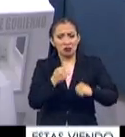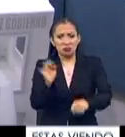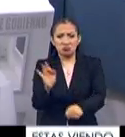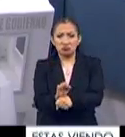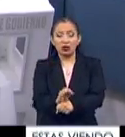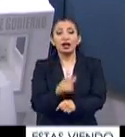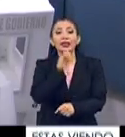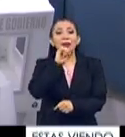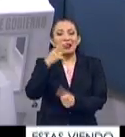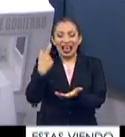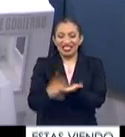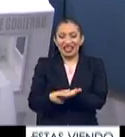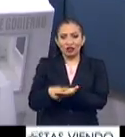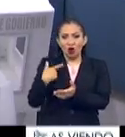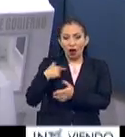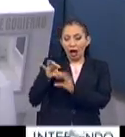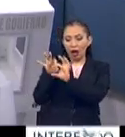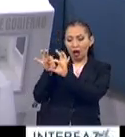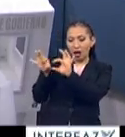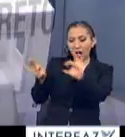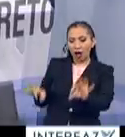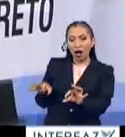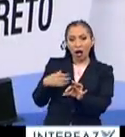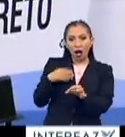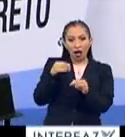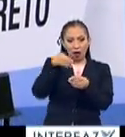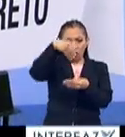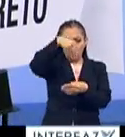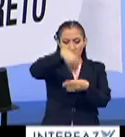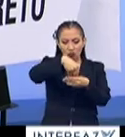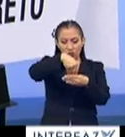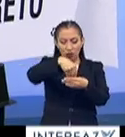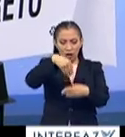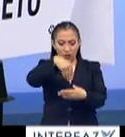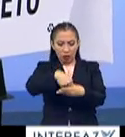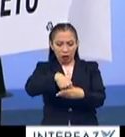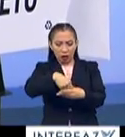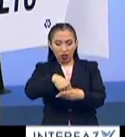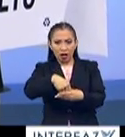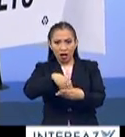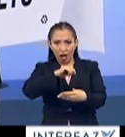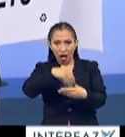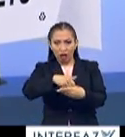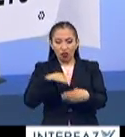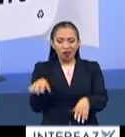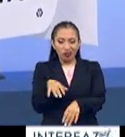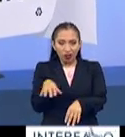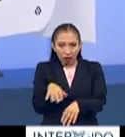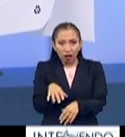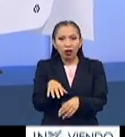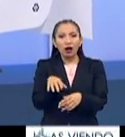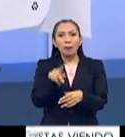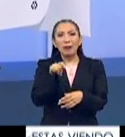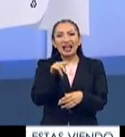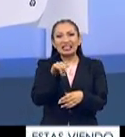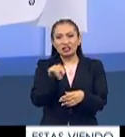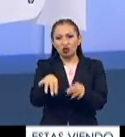también tiene un sujetador de la boleta electoral para aquellas personas que tienen un mal de Parkinson o que tienen